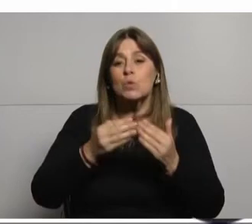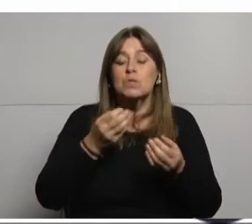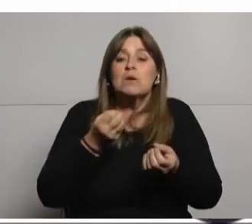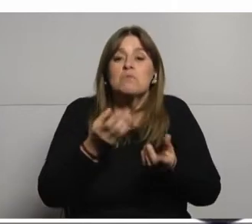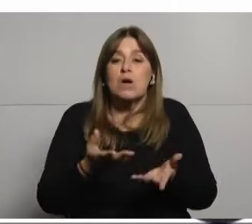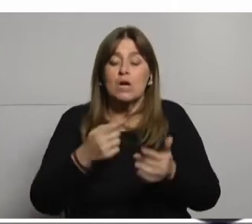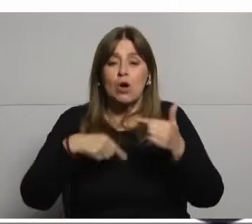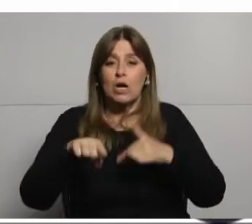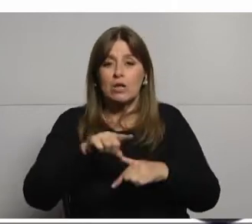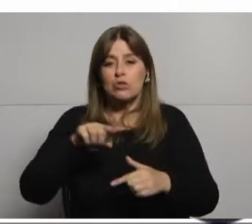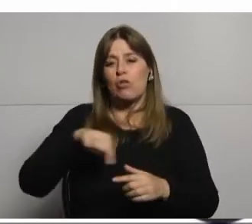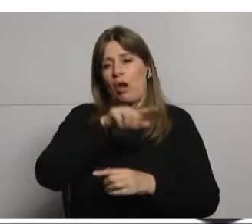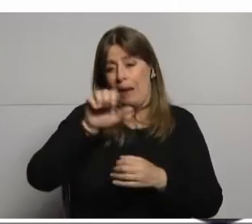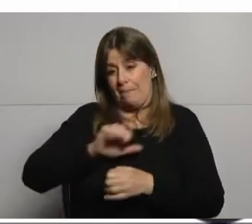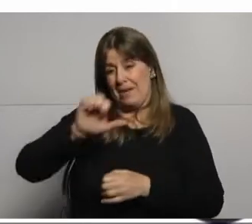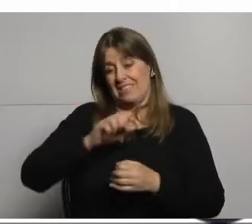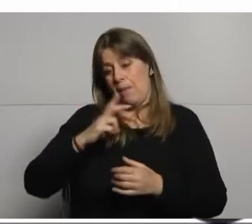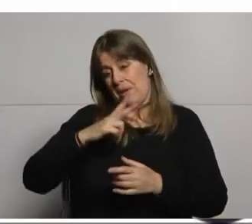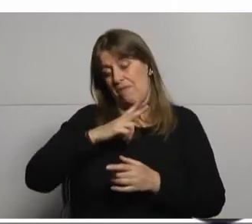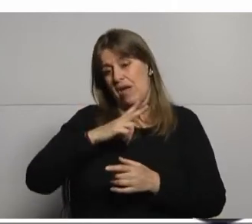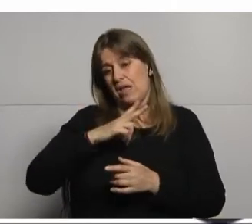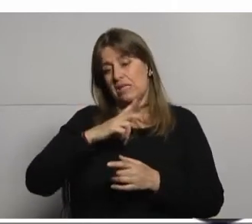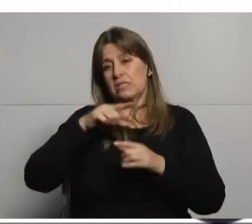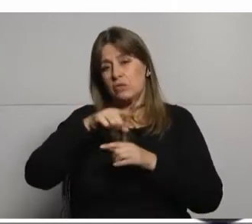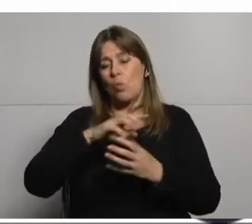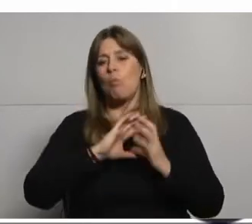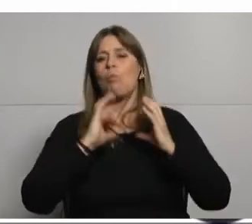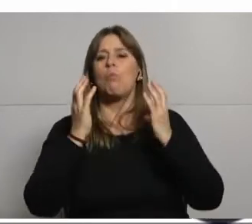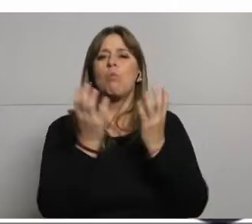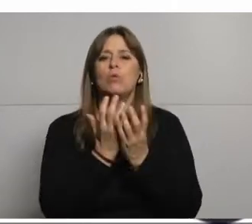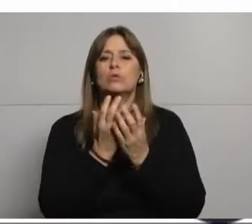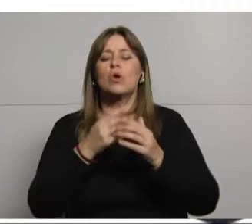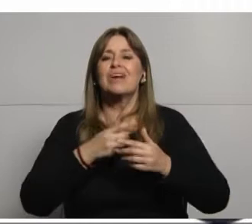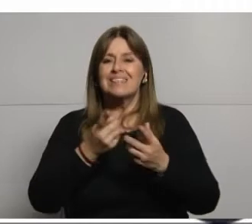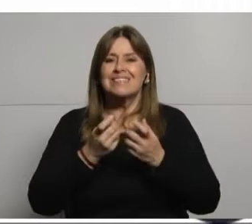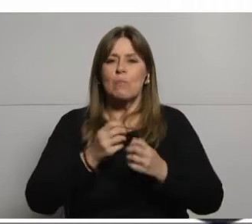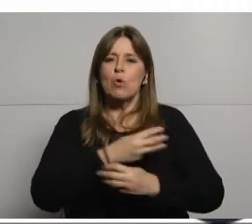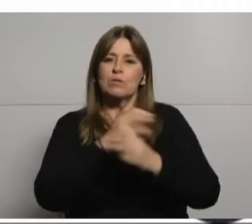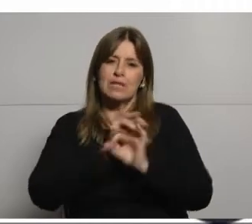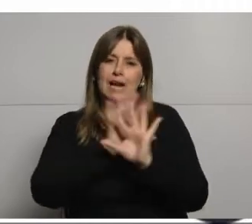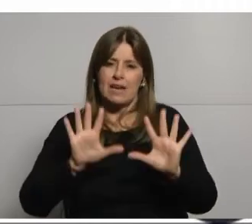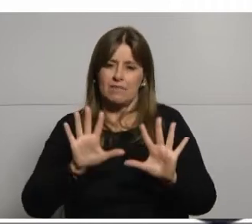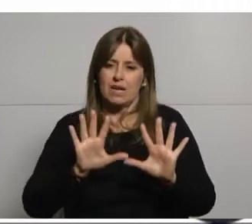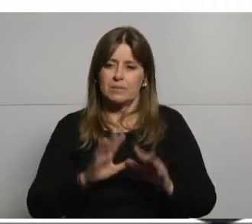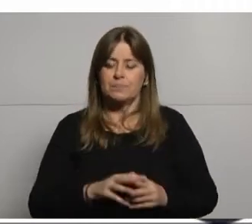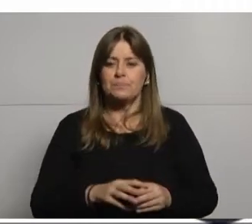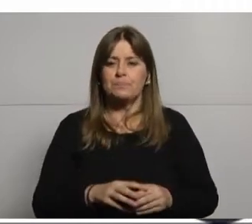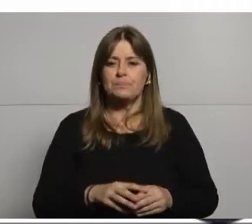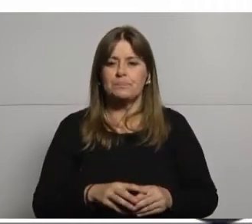para corporaciones y para empresas privadas creo que es un mundo que necesitamos clarificar. Claro.